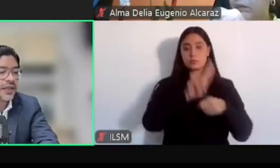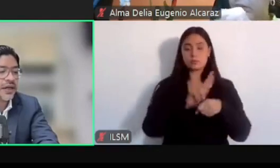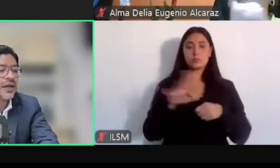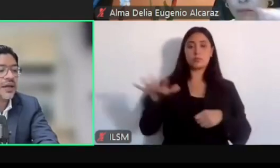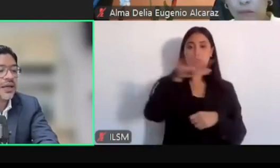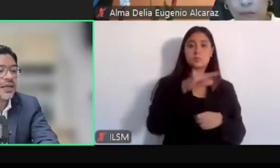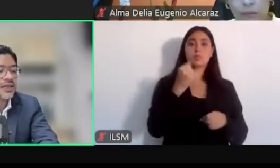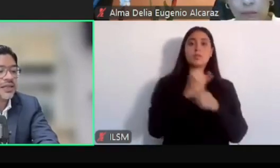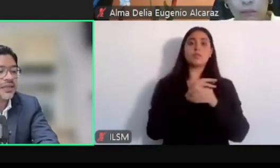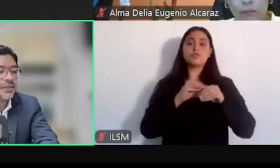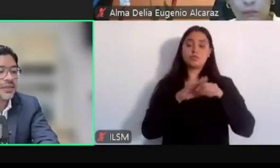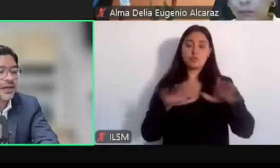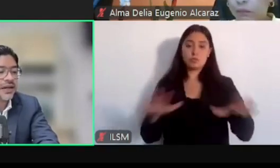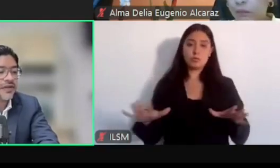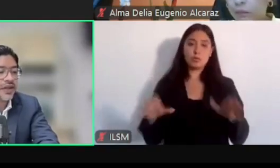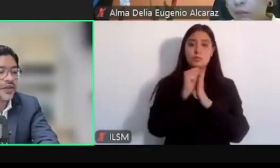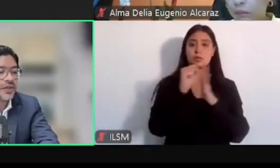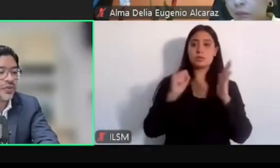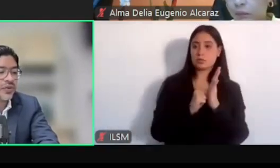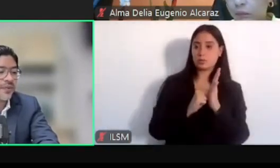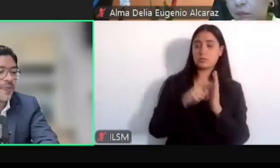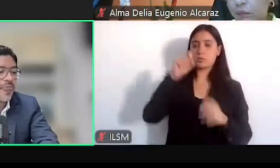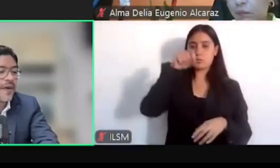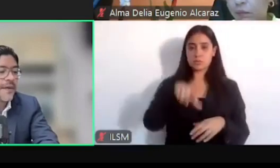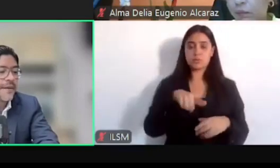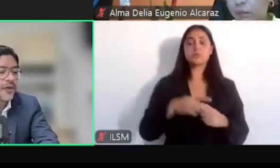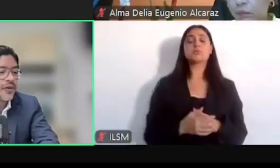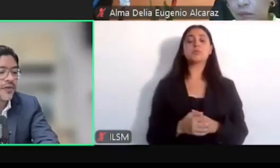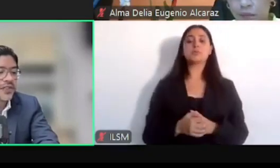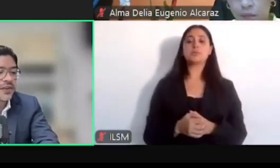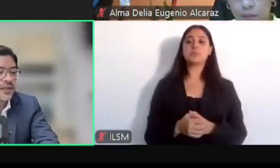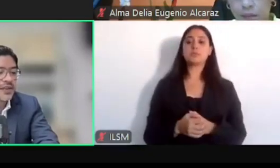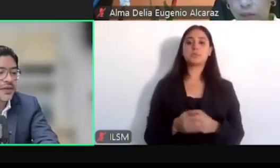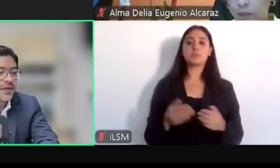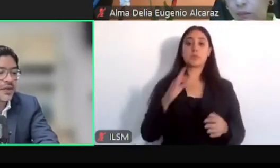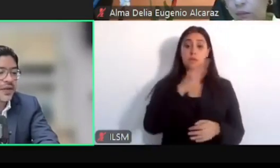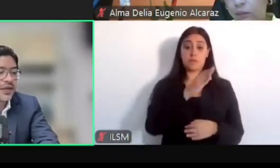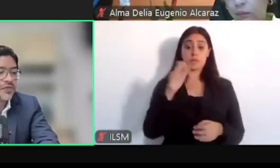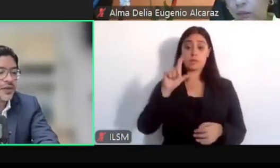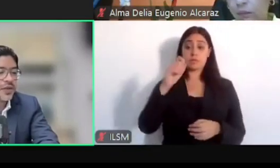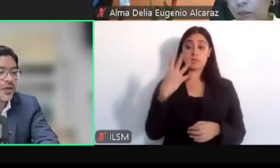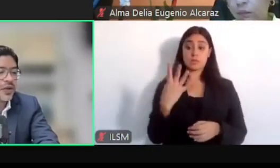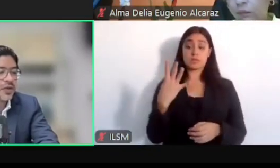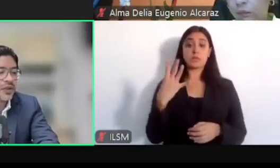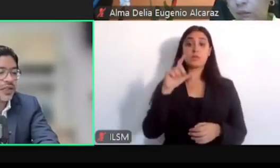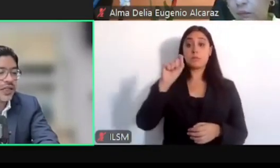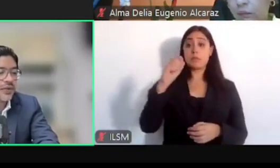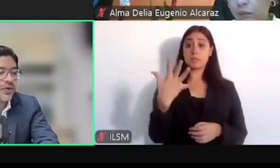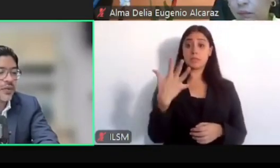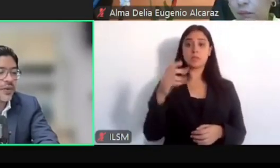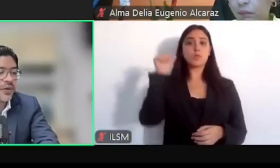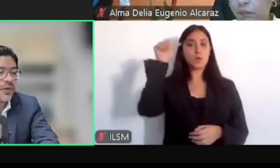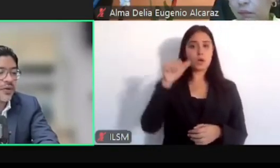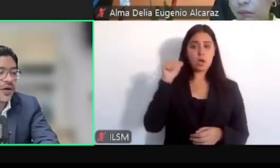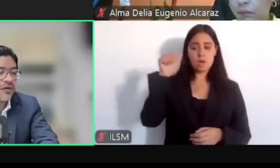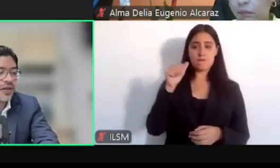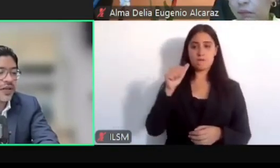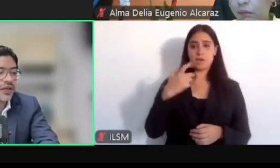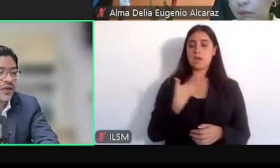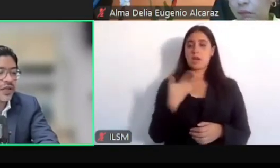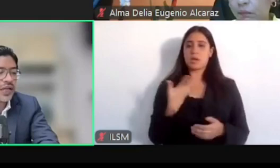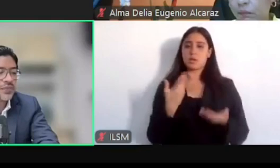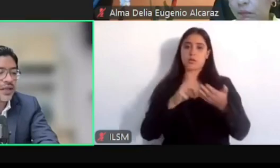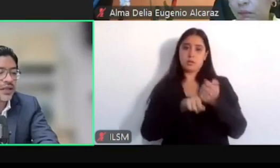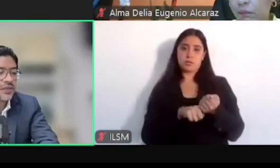informática y sistemas del referido instituto con fecha 25 de abril de 2024 se celebró un convenio laboral con